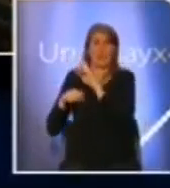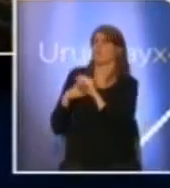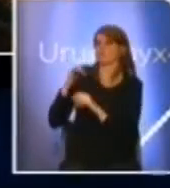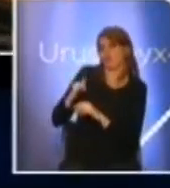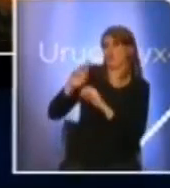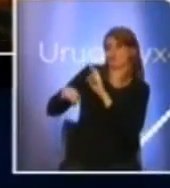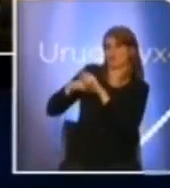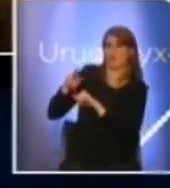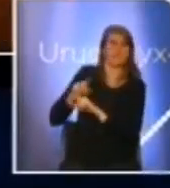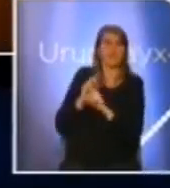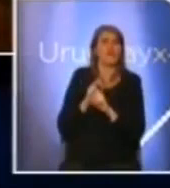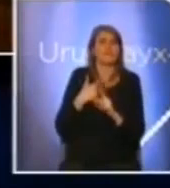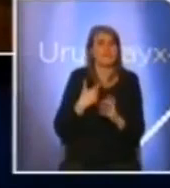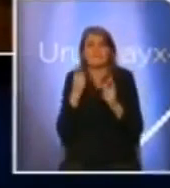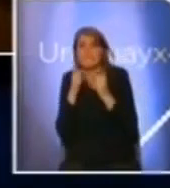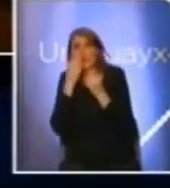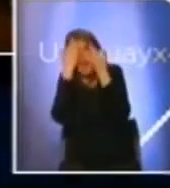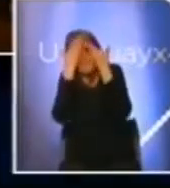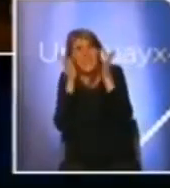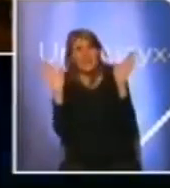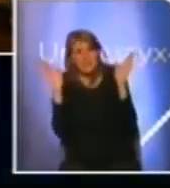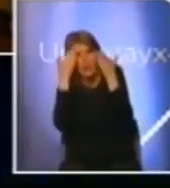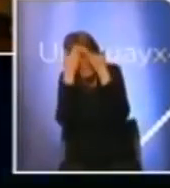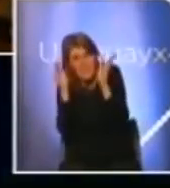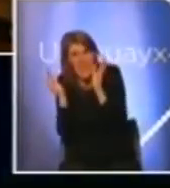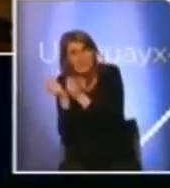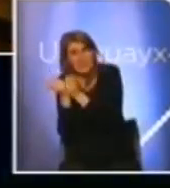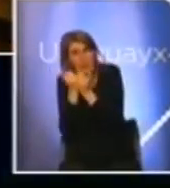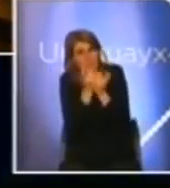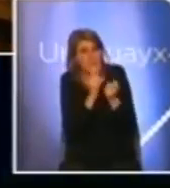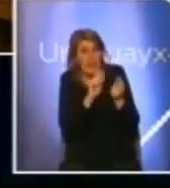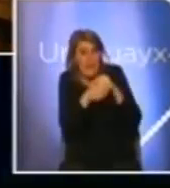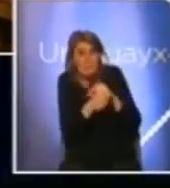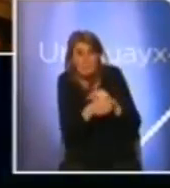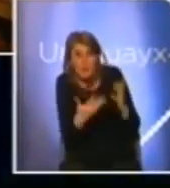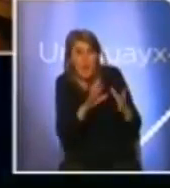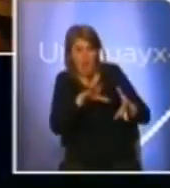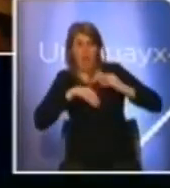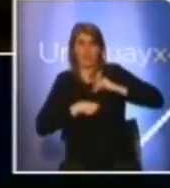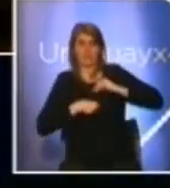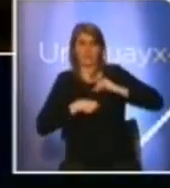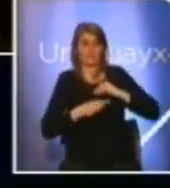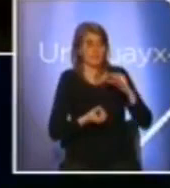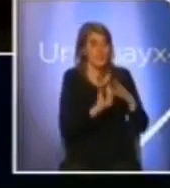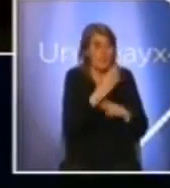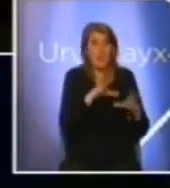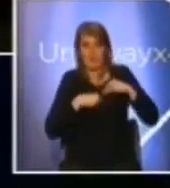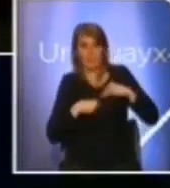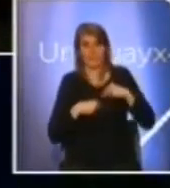realmente tengan esa capacidad de adaptarse a los cambios y cambiar rápidamente. Muchas